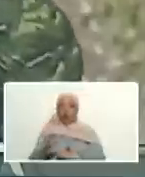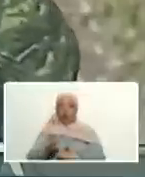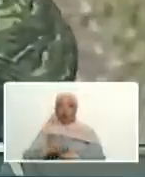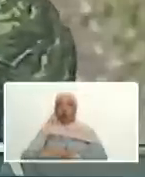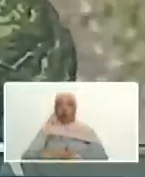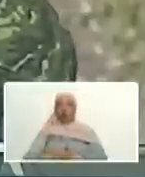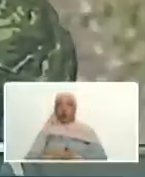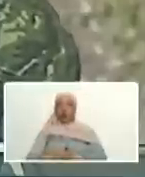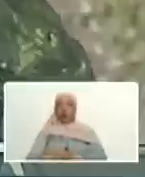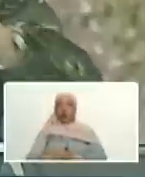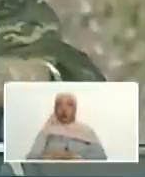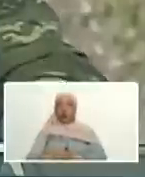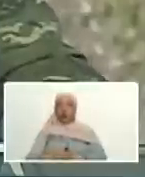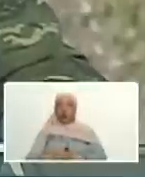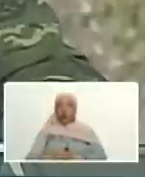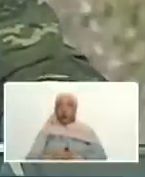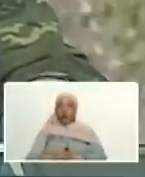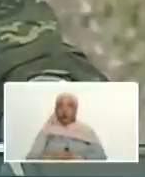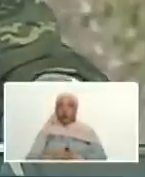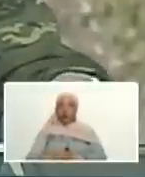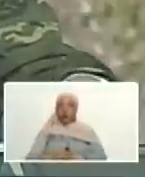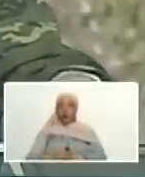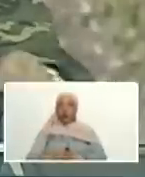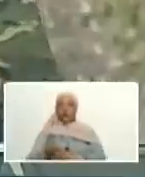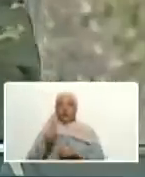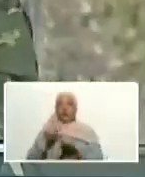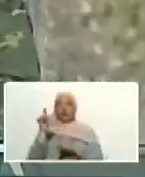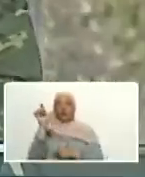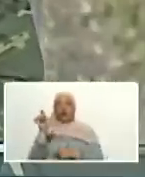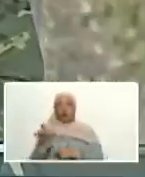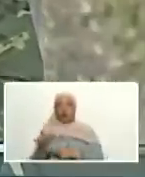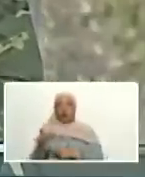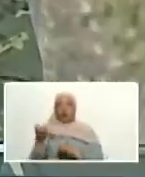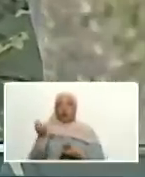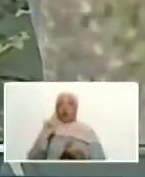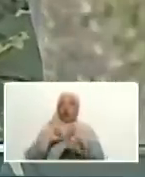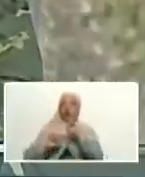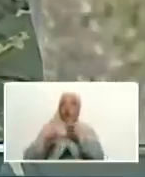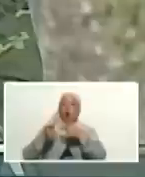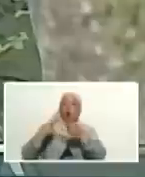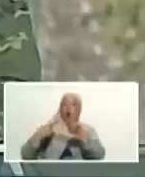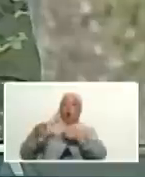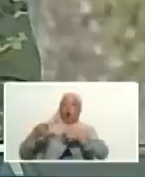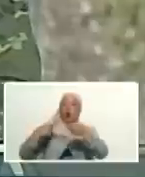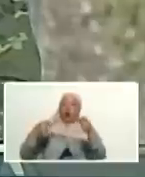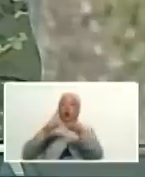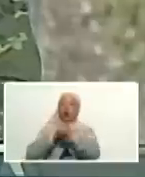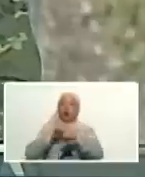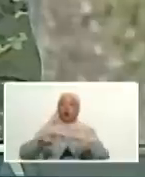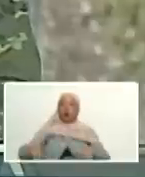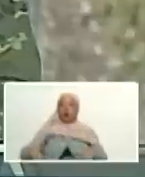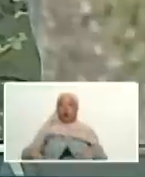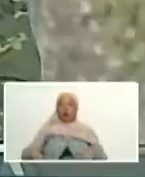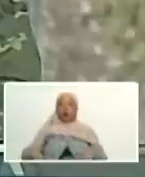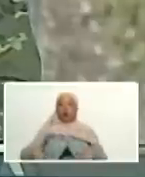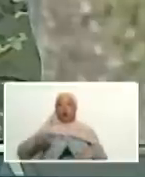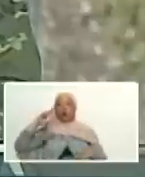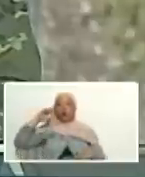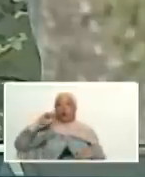mayor general Isidro José Lugo Becerrit, contralor general de la Fuerza Armada Nacional